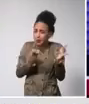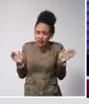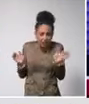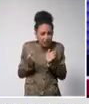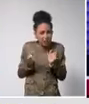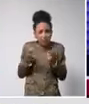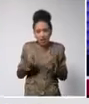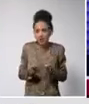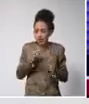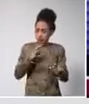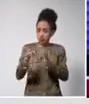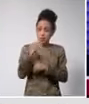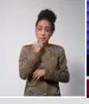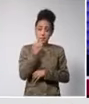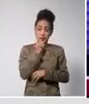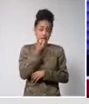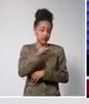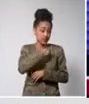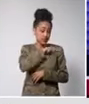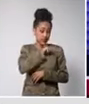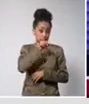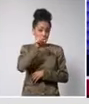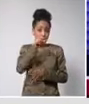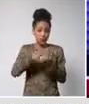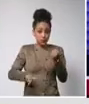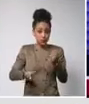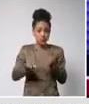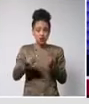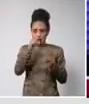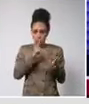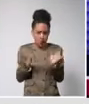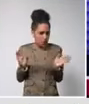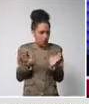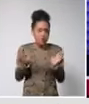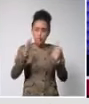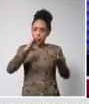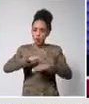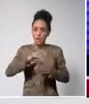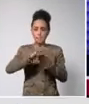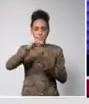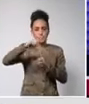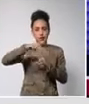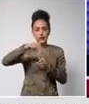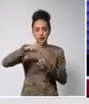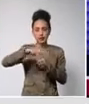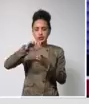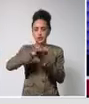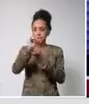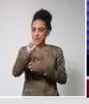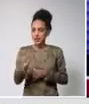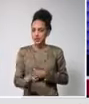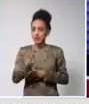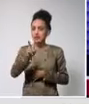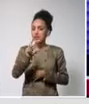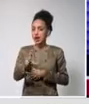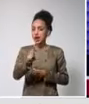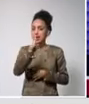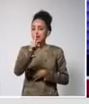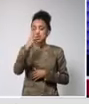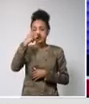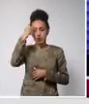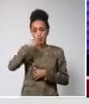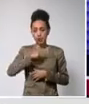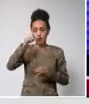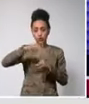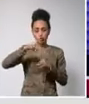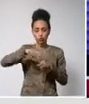casos pediátricos ayer: Matanzas, Mayabeque, Villa Clara, Ciego de Ávila, Las Tunas y Holguín, y